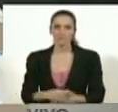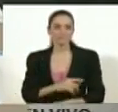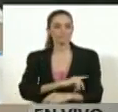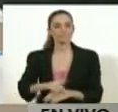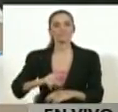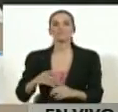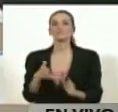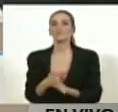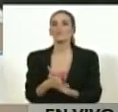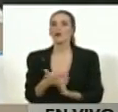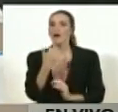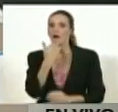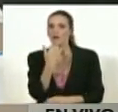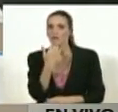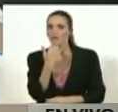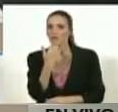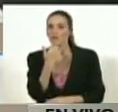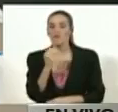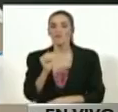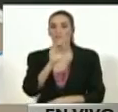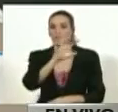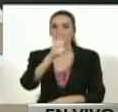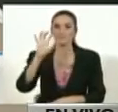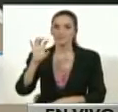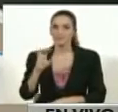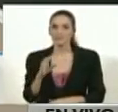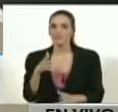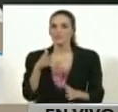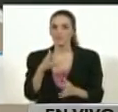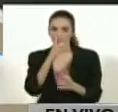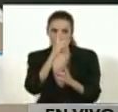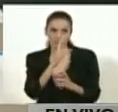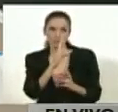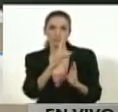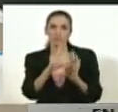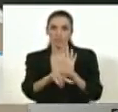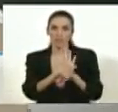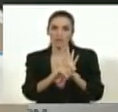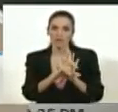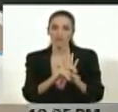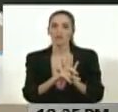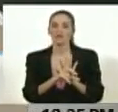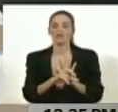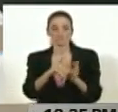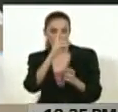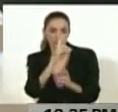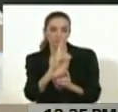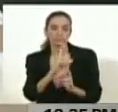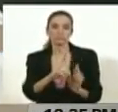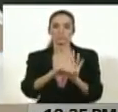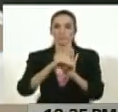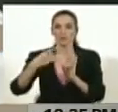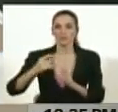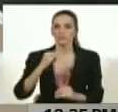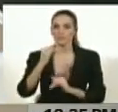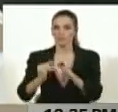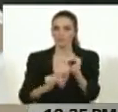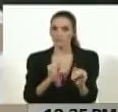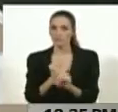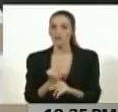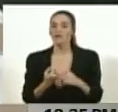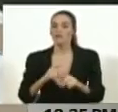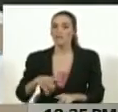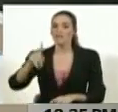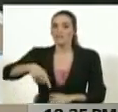la sensatez de los países respetuosos de la legalidad respetuosos del derecho internacional pero